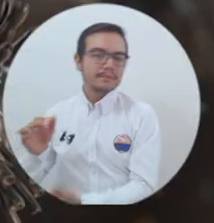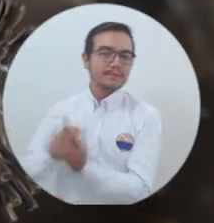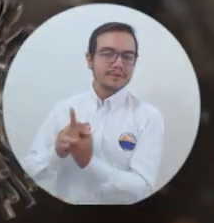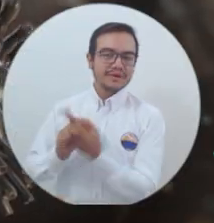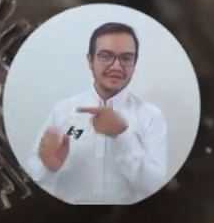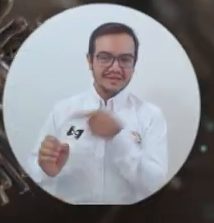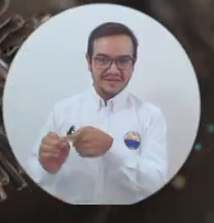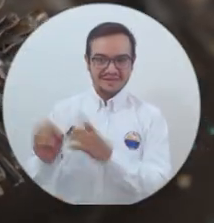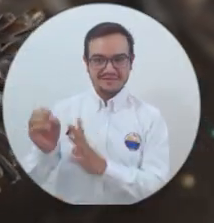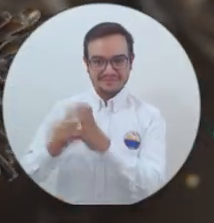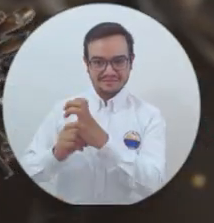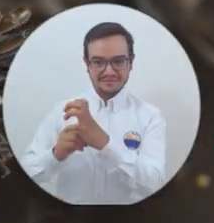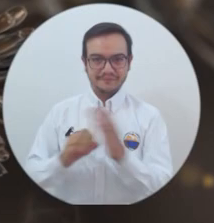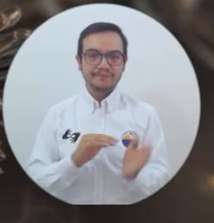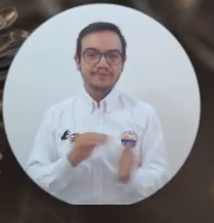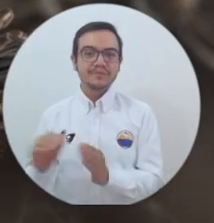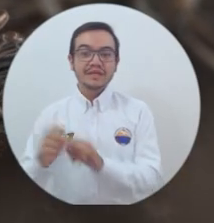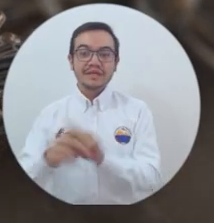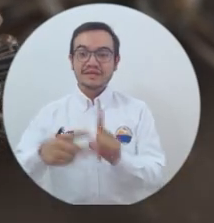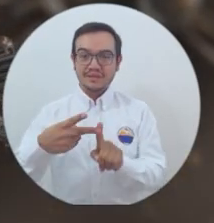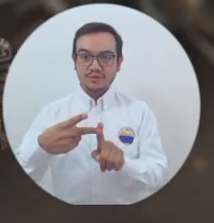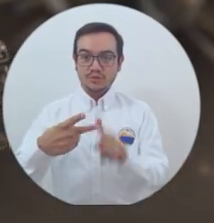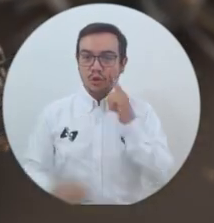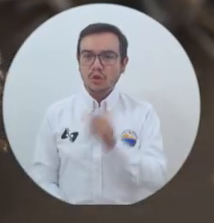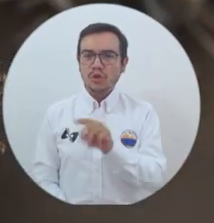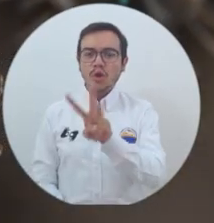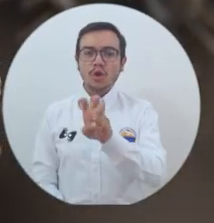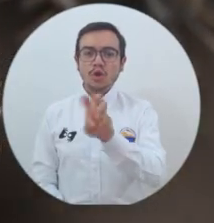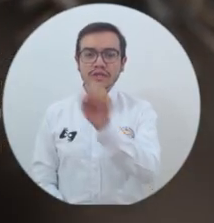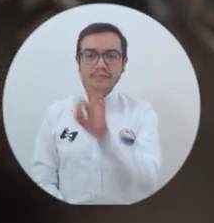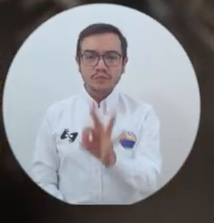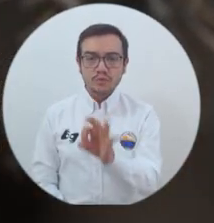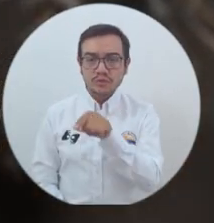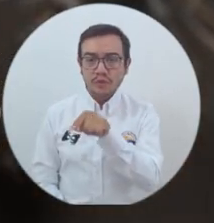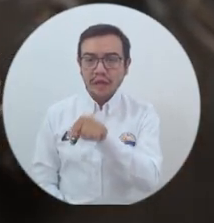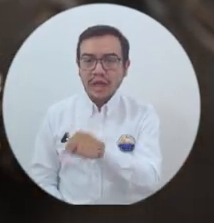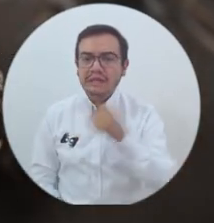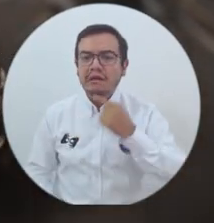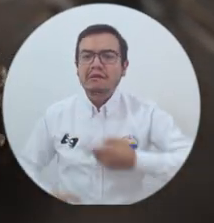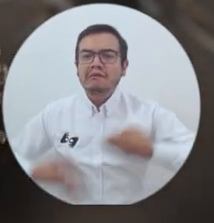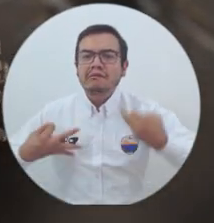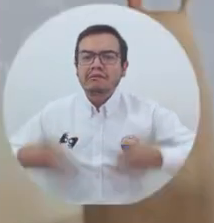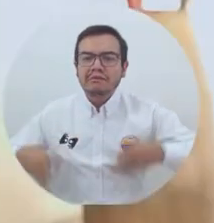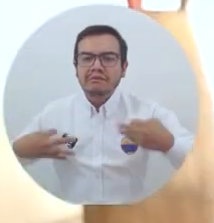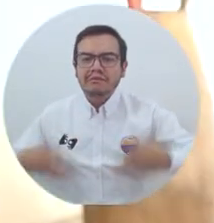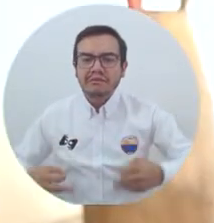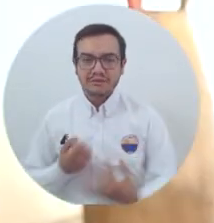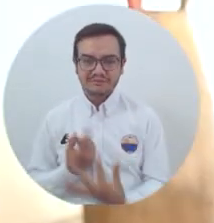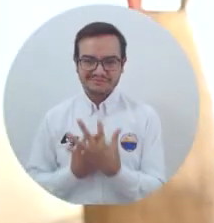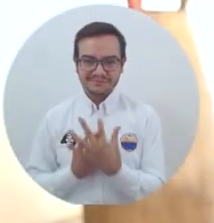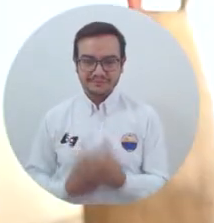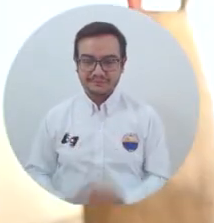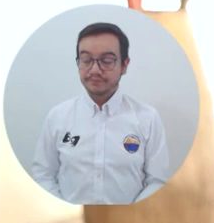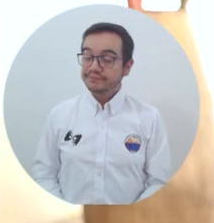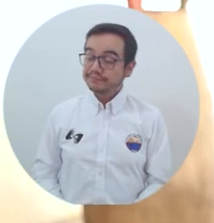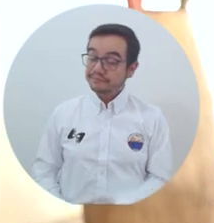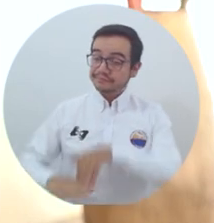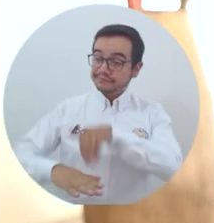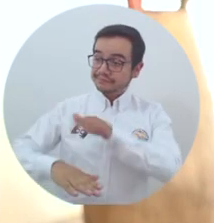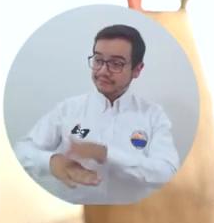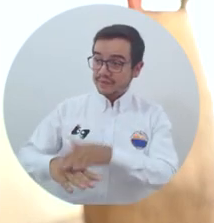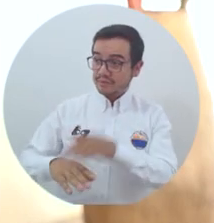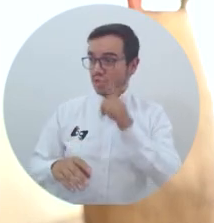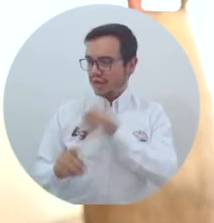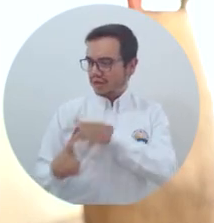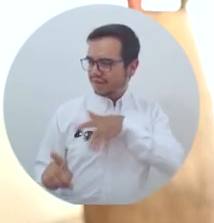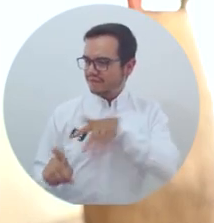infeccioso. 2. El 80% de los casos es leve. La mortalidad o letalidad del virus,